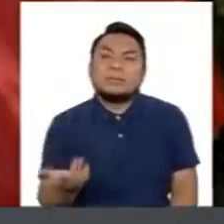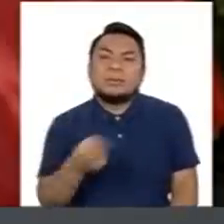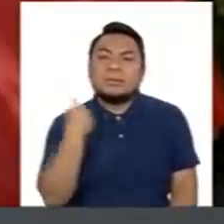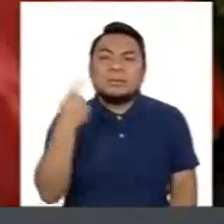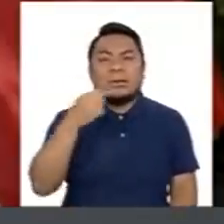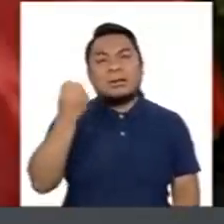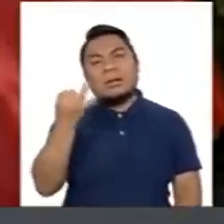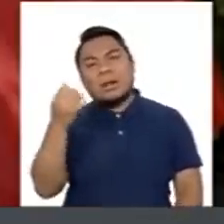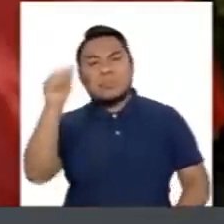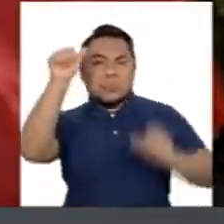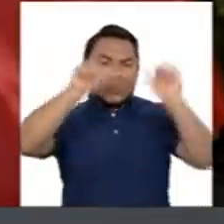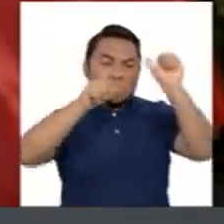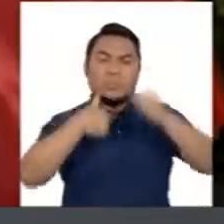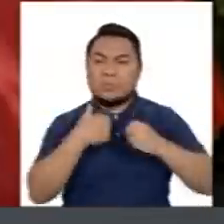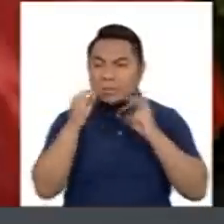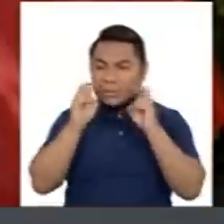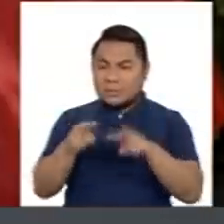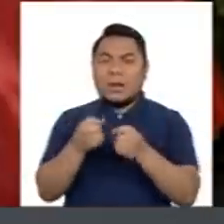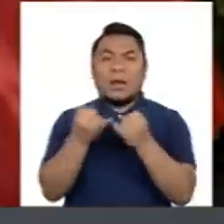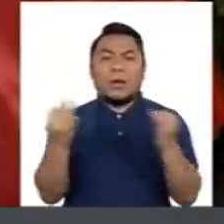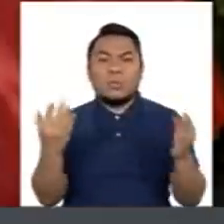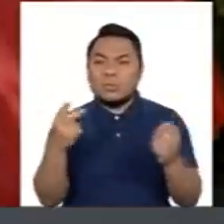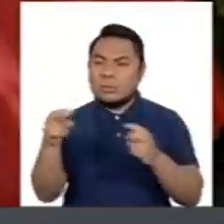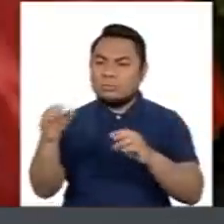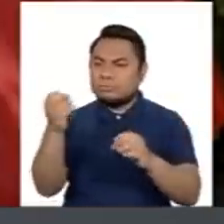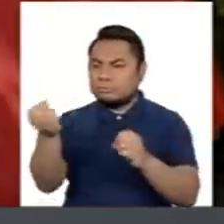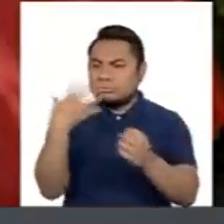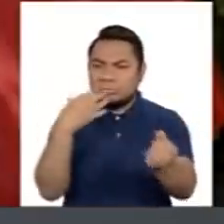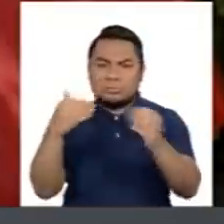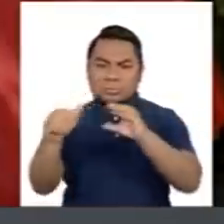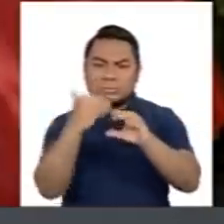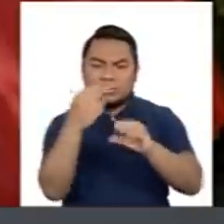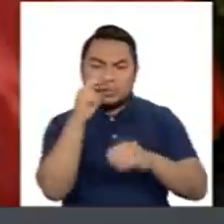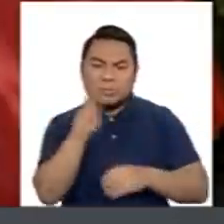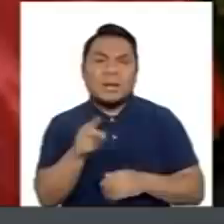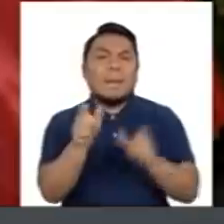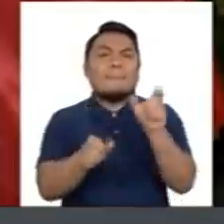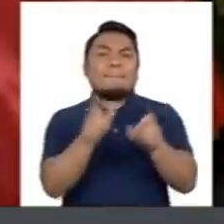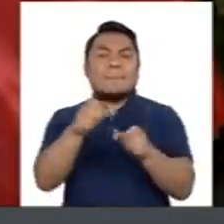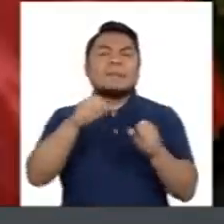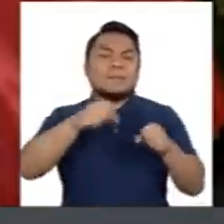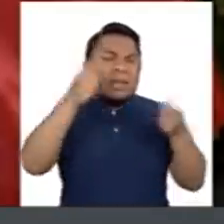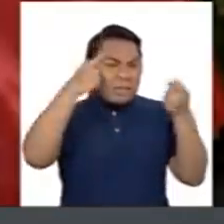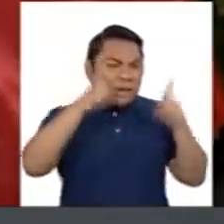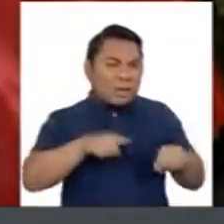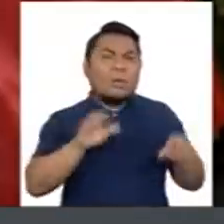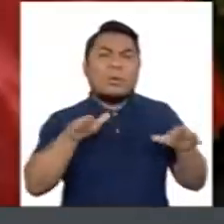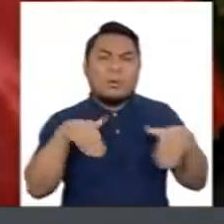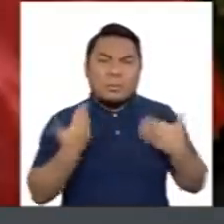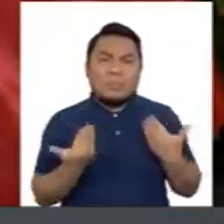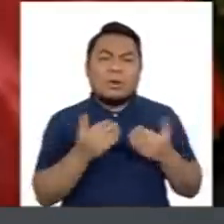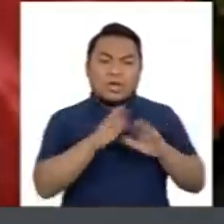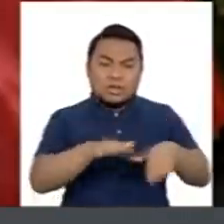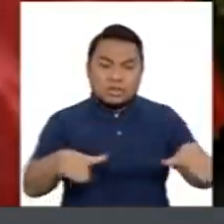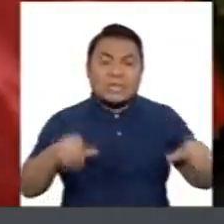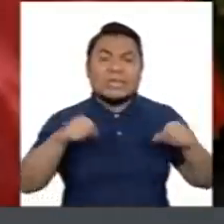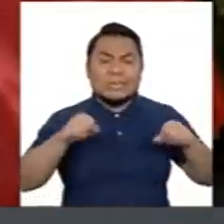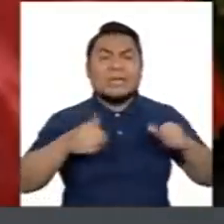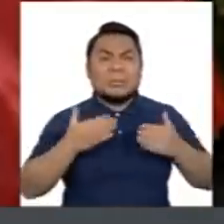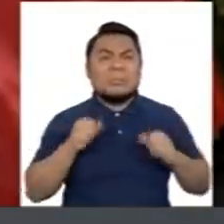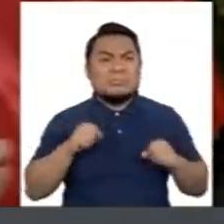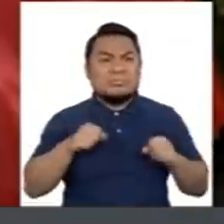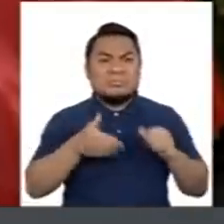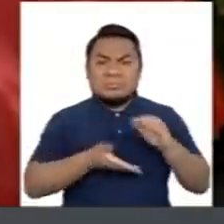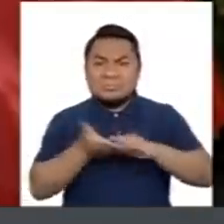algunas dudas. Yo he visto algunos comentarios sobre gente que está de acuerdo en que puedan salir los niños